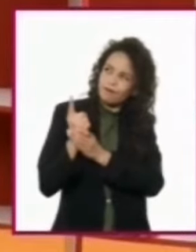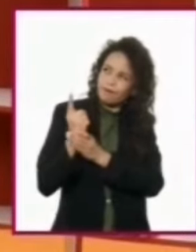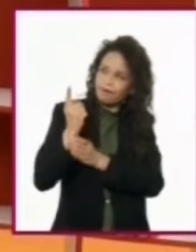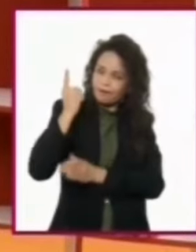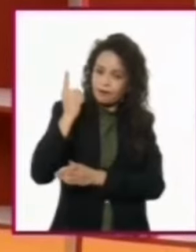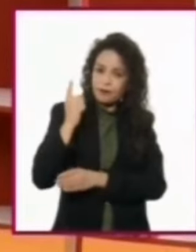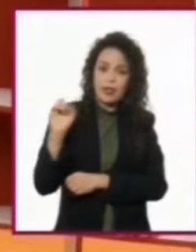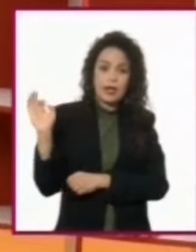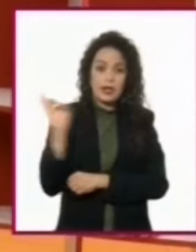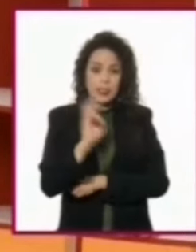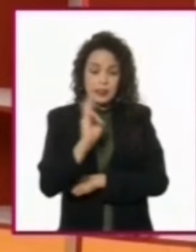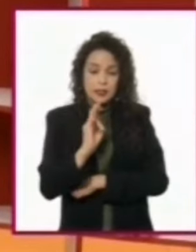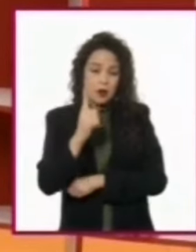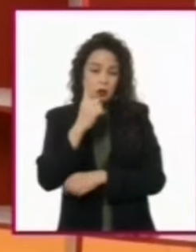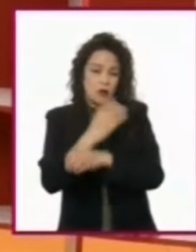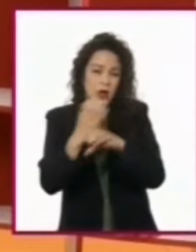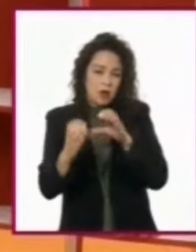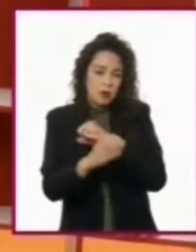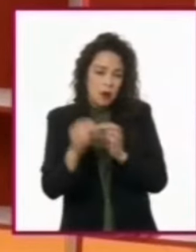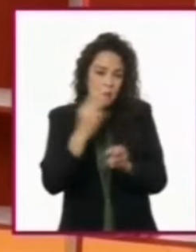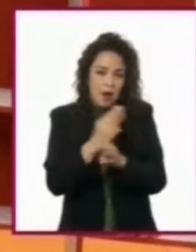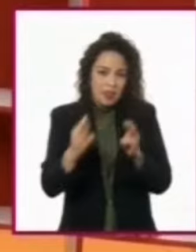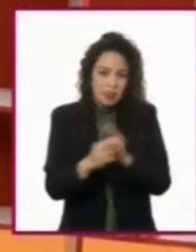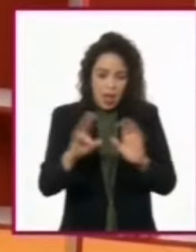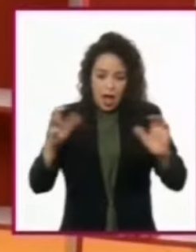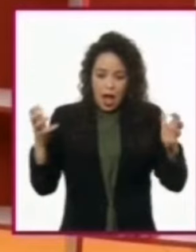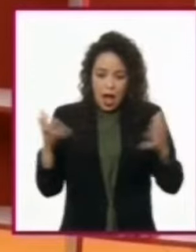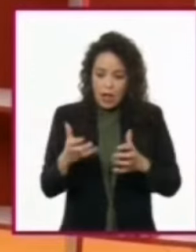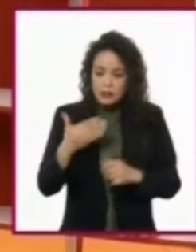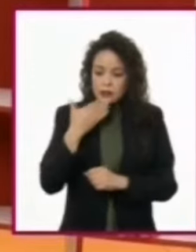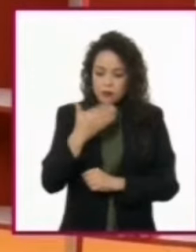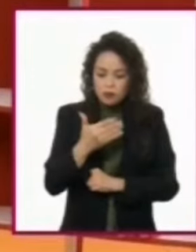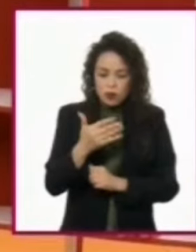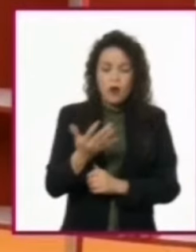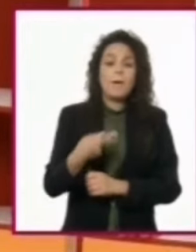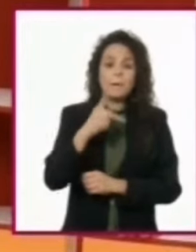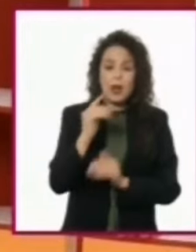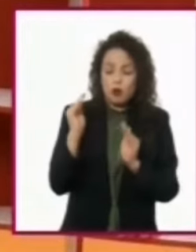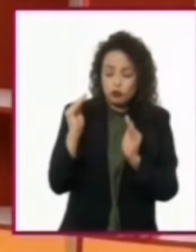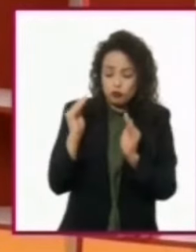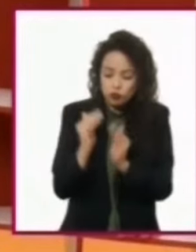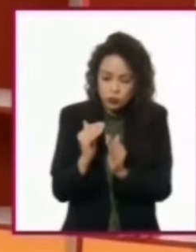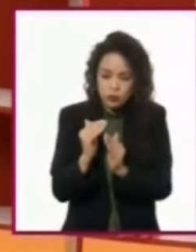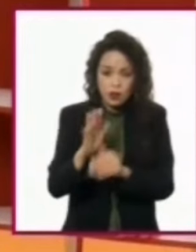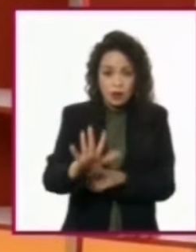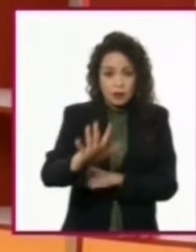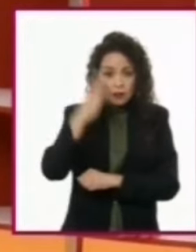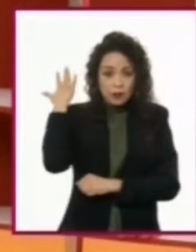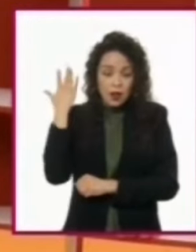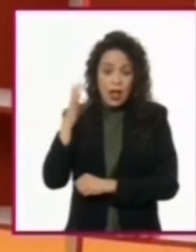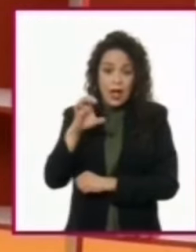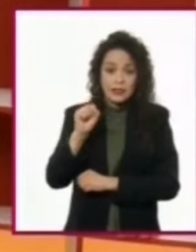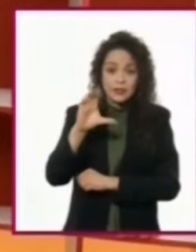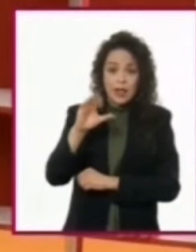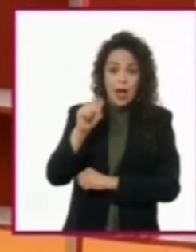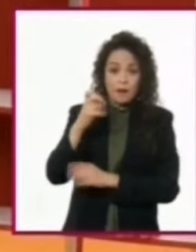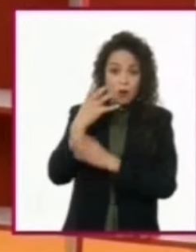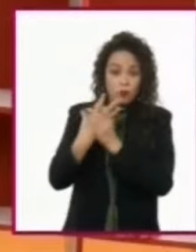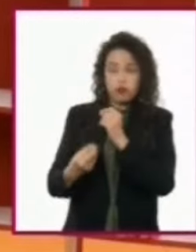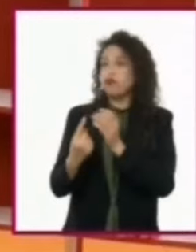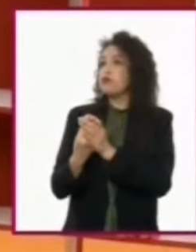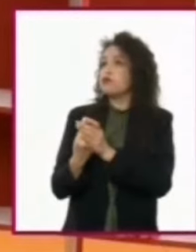cualquier masa se hiciera lo suficientemente pequeño, la velocidad de escape puede alcanzar